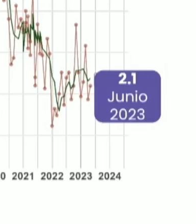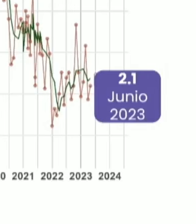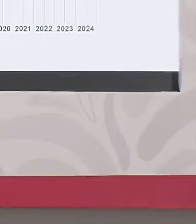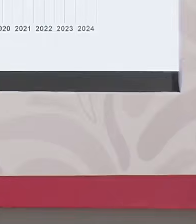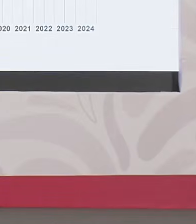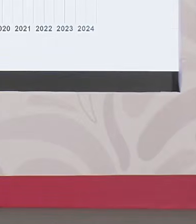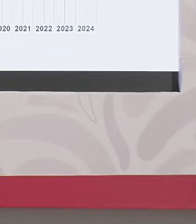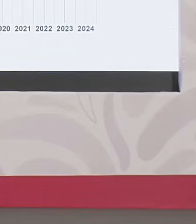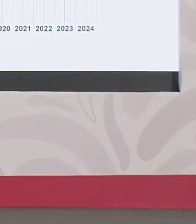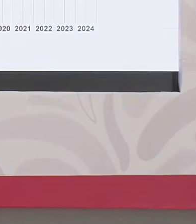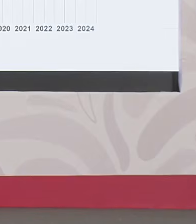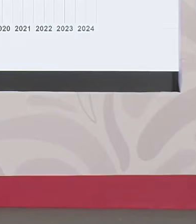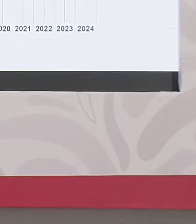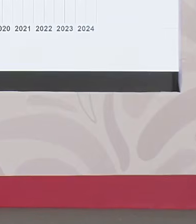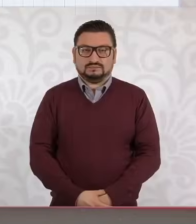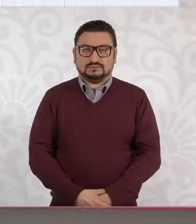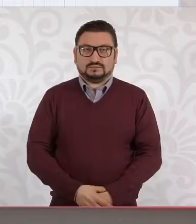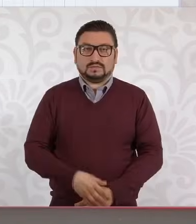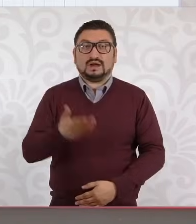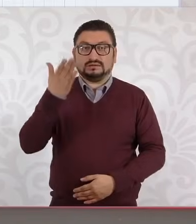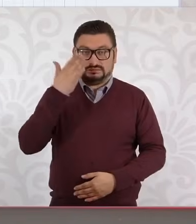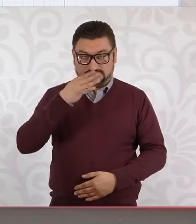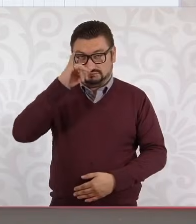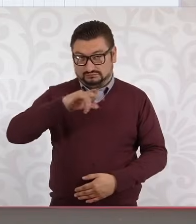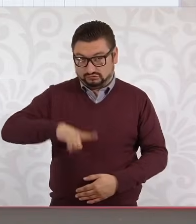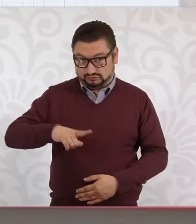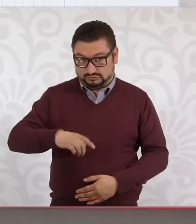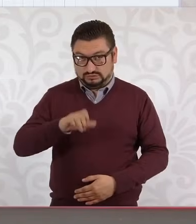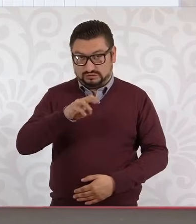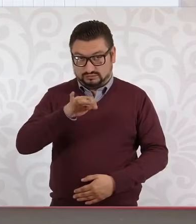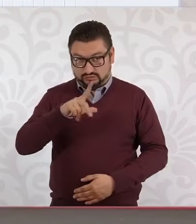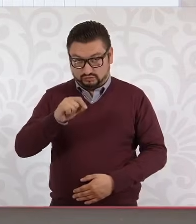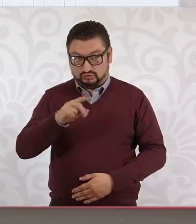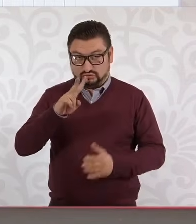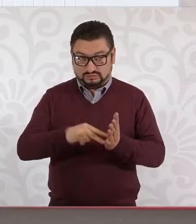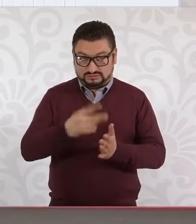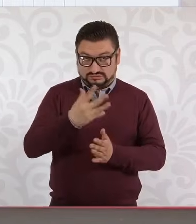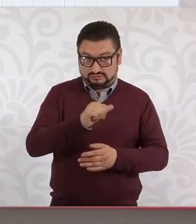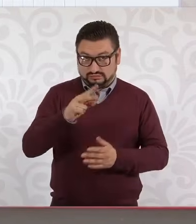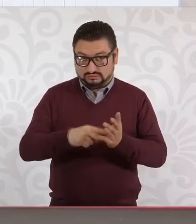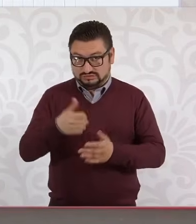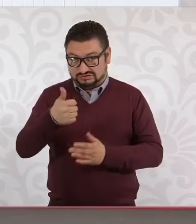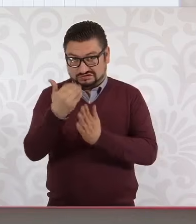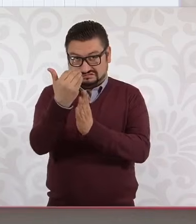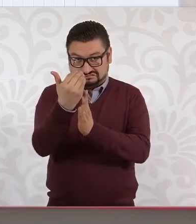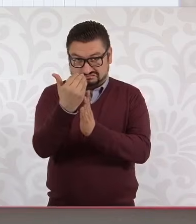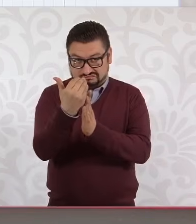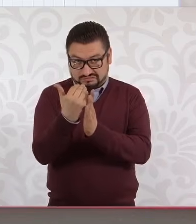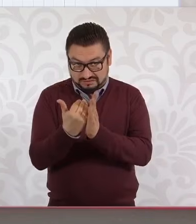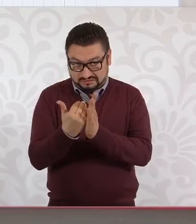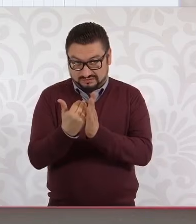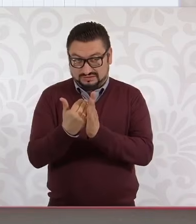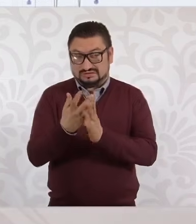En 2005 él sale a la campaña. Todavía de 2005 a 2006 baja más.